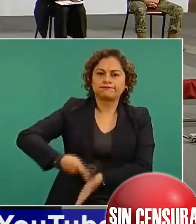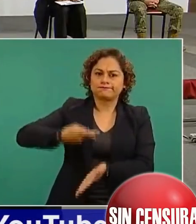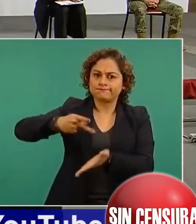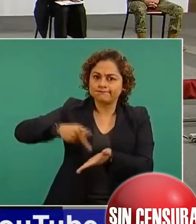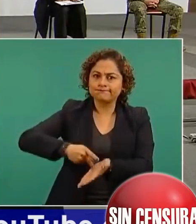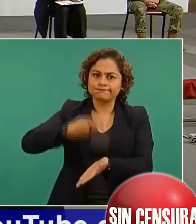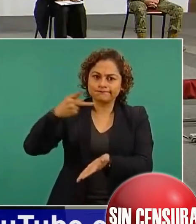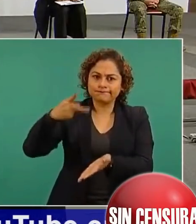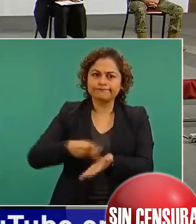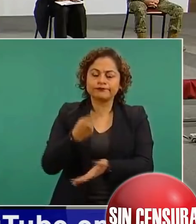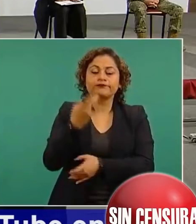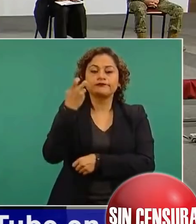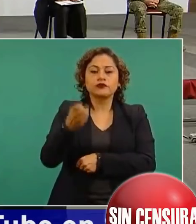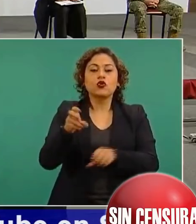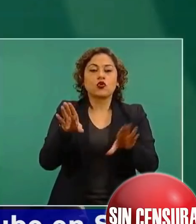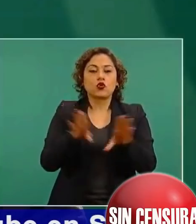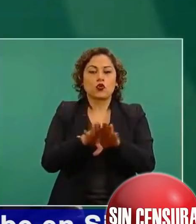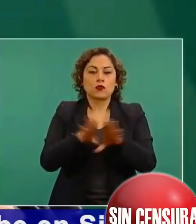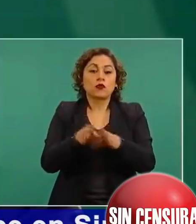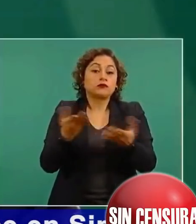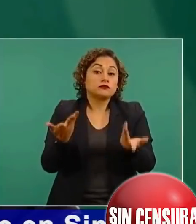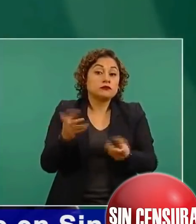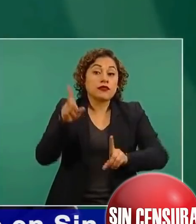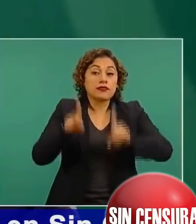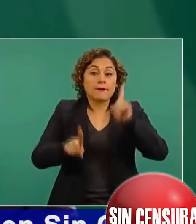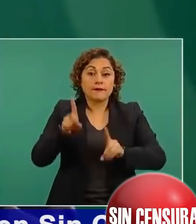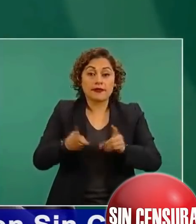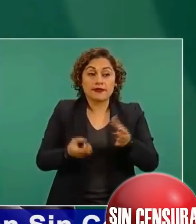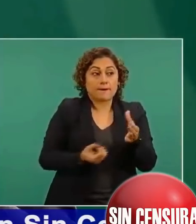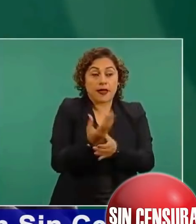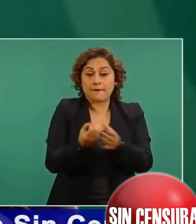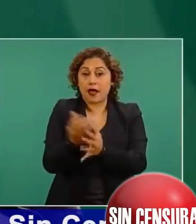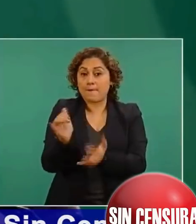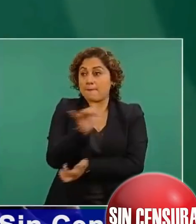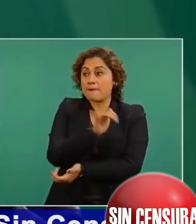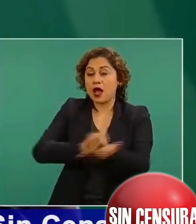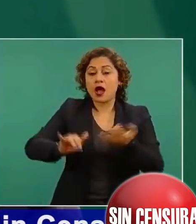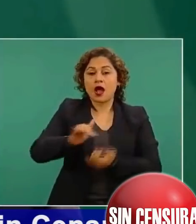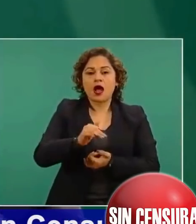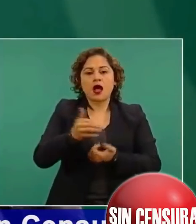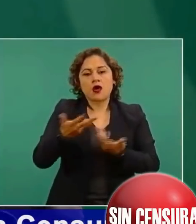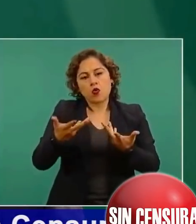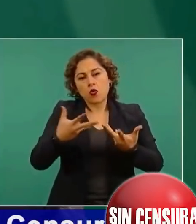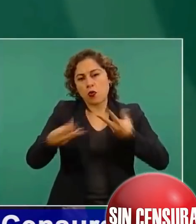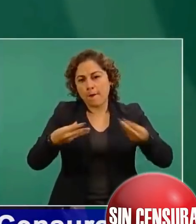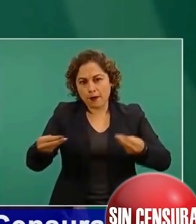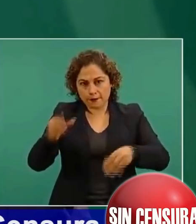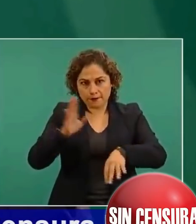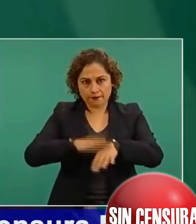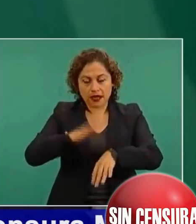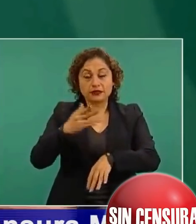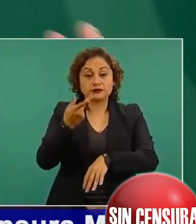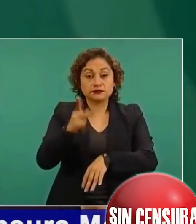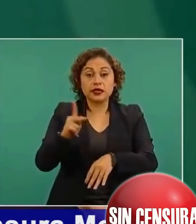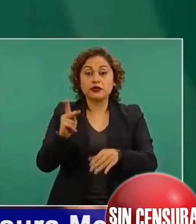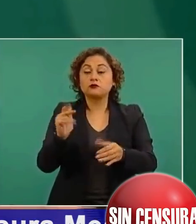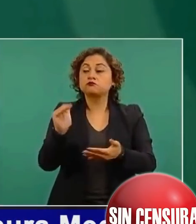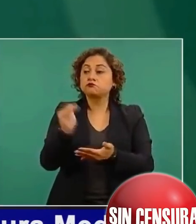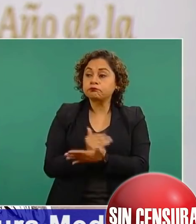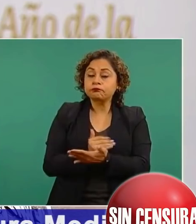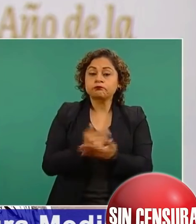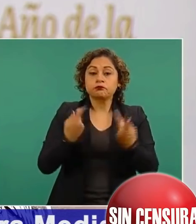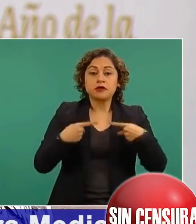es en una velocidad de propagación menor que implica que no se tenga una epidemia